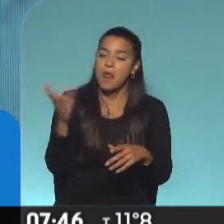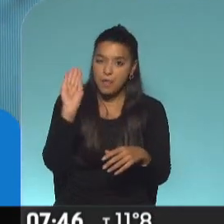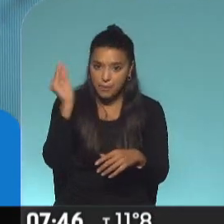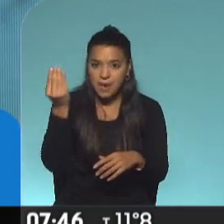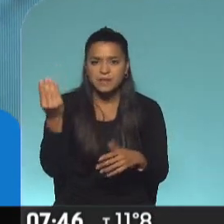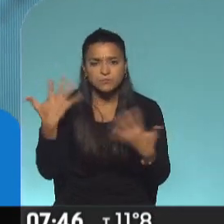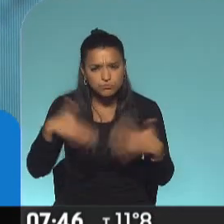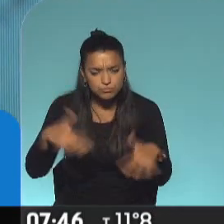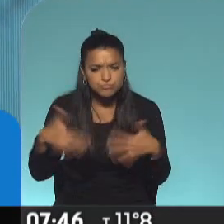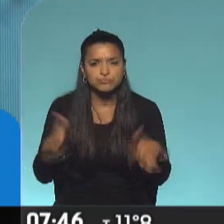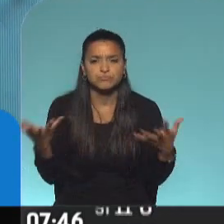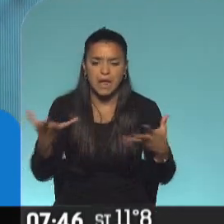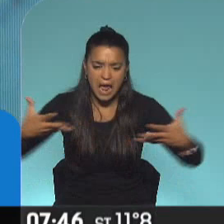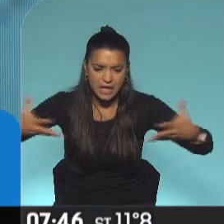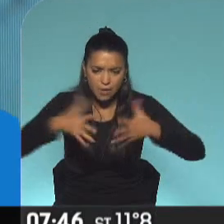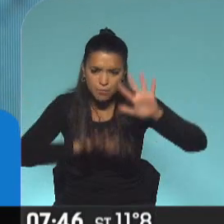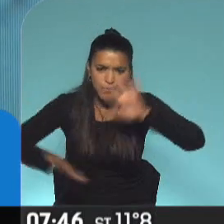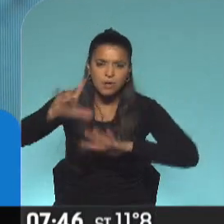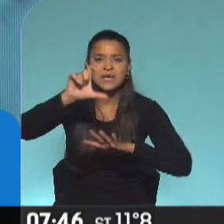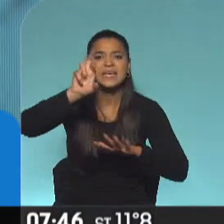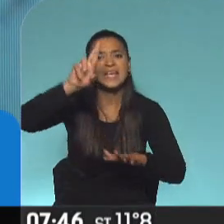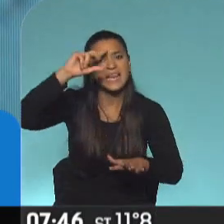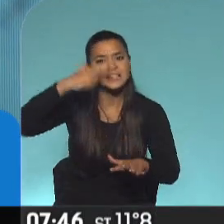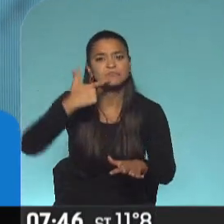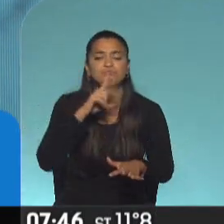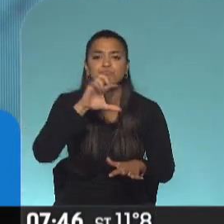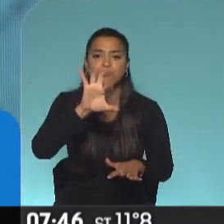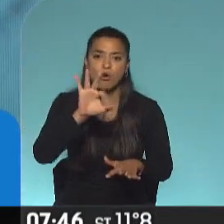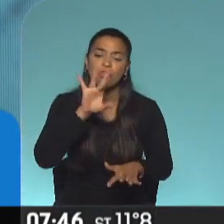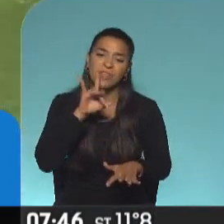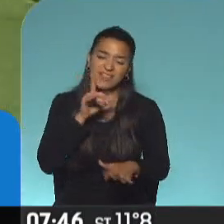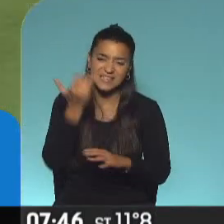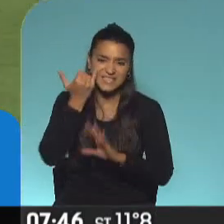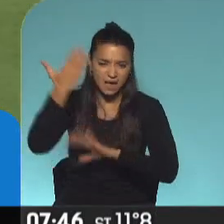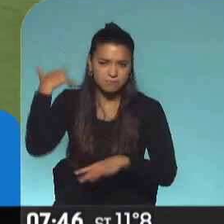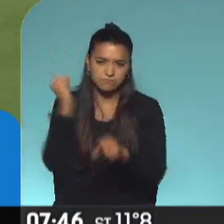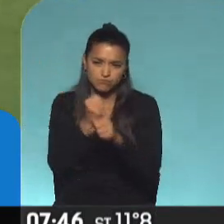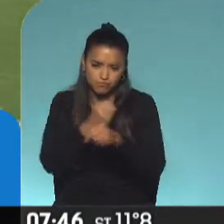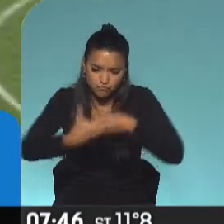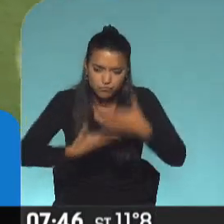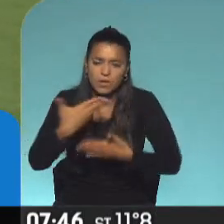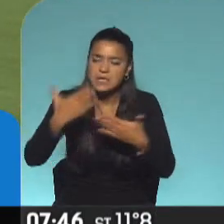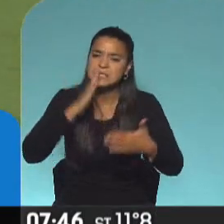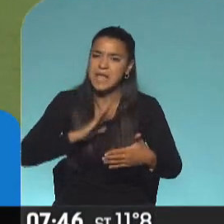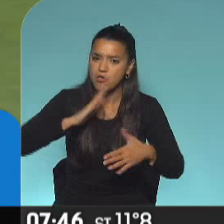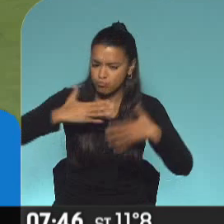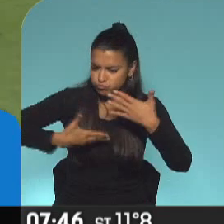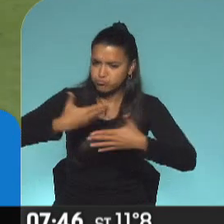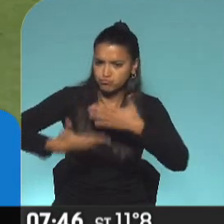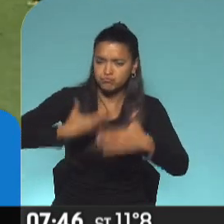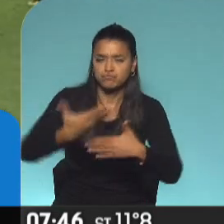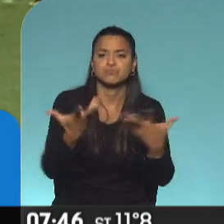con, digamos, un equipo armado por Hernán Crespo, en realidad viene ya trabajado hace mucho tiempo con seriedad, y Hernán Crespo le dio